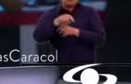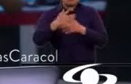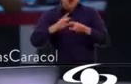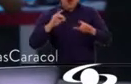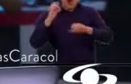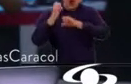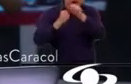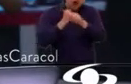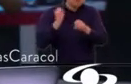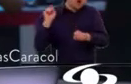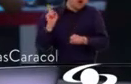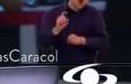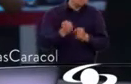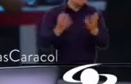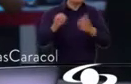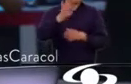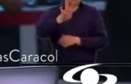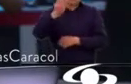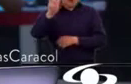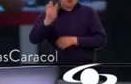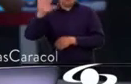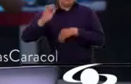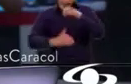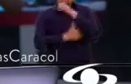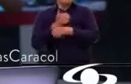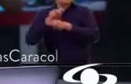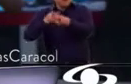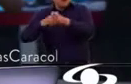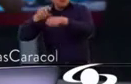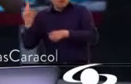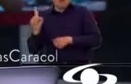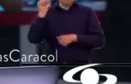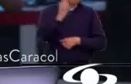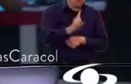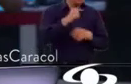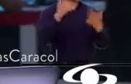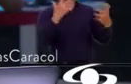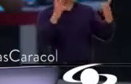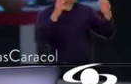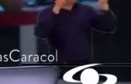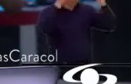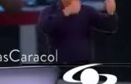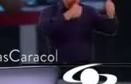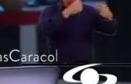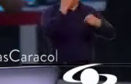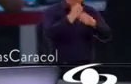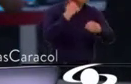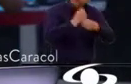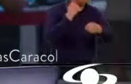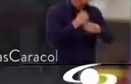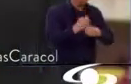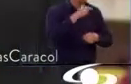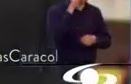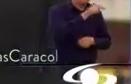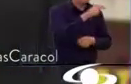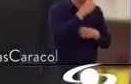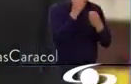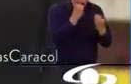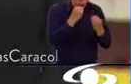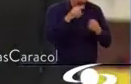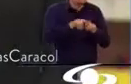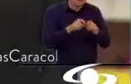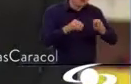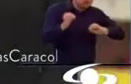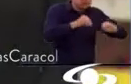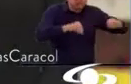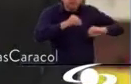de la mayorista y reconoció la labor de abastecimiento y seguridad alimentaria que le brinda esta central al país. Luisa Polo, ¿cómo transcurrió la